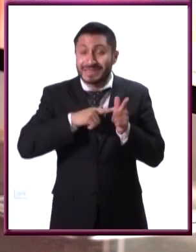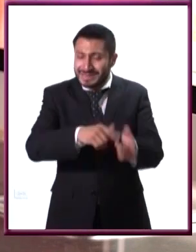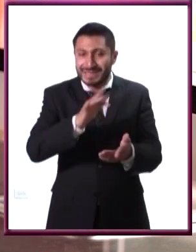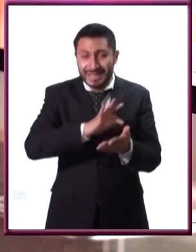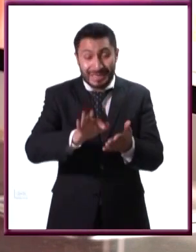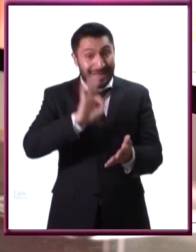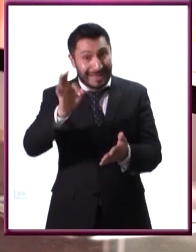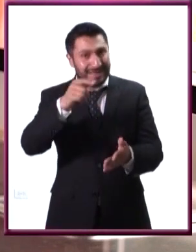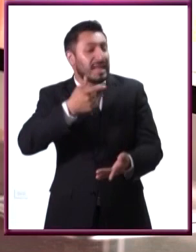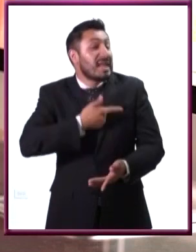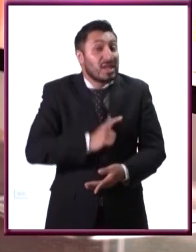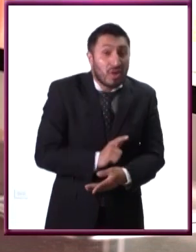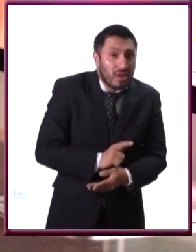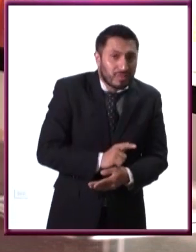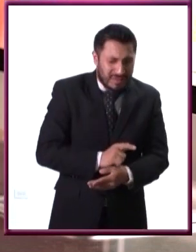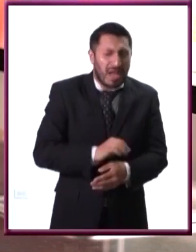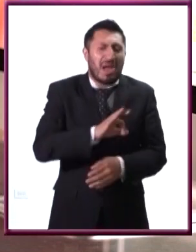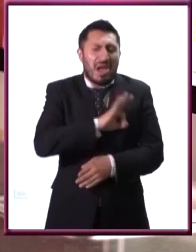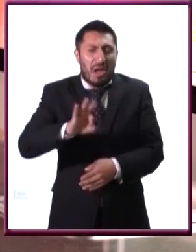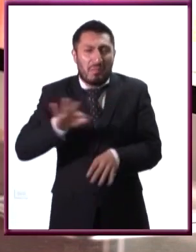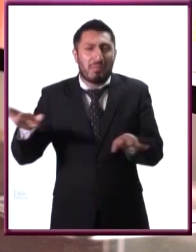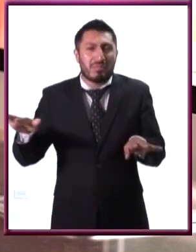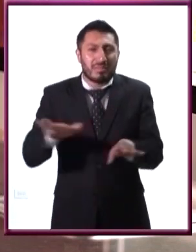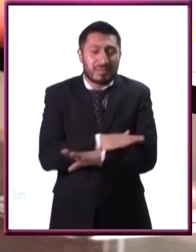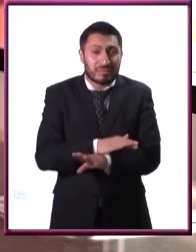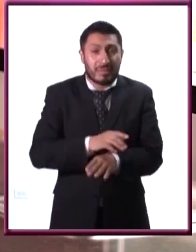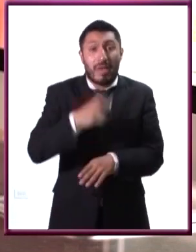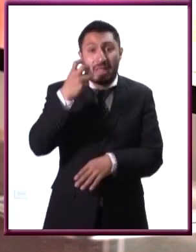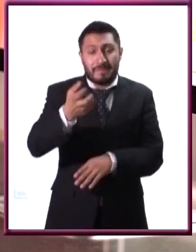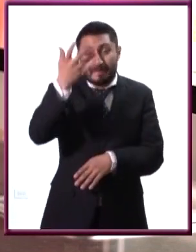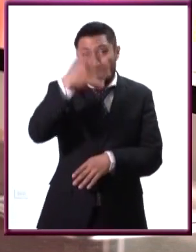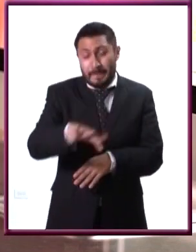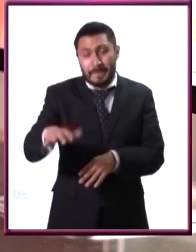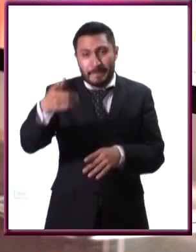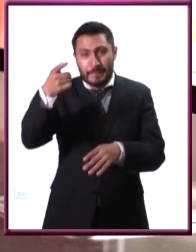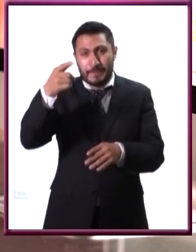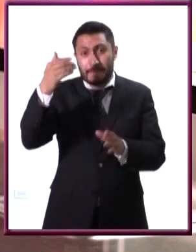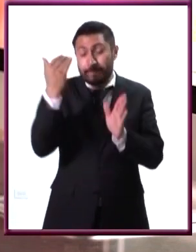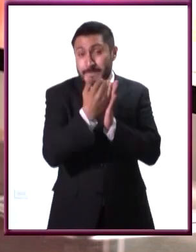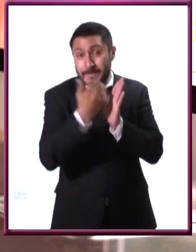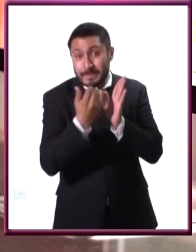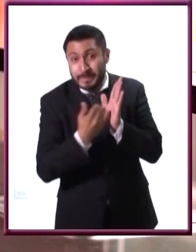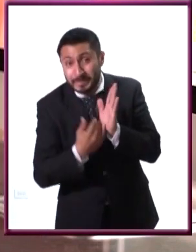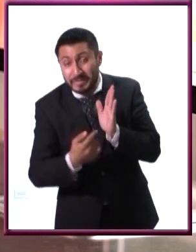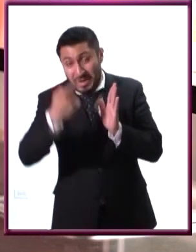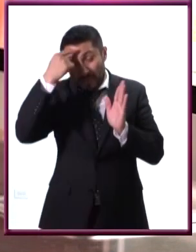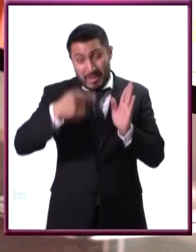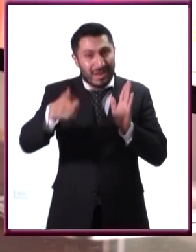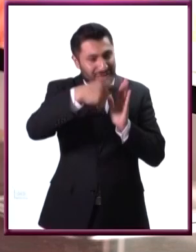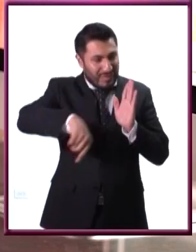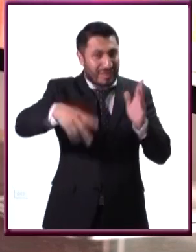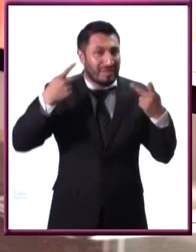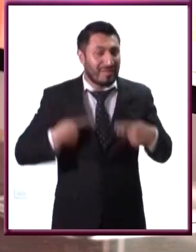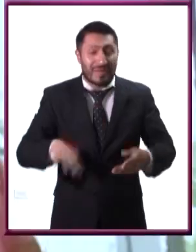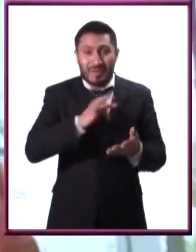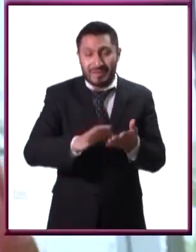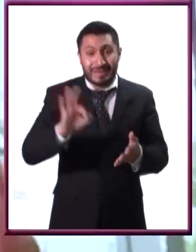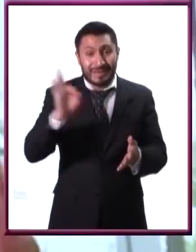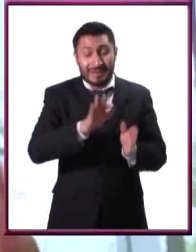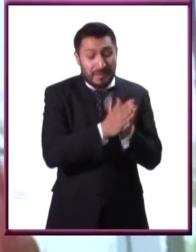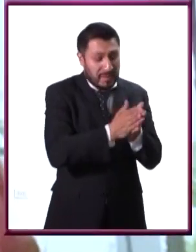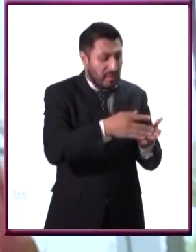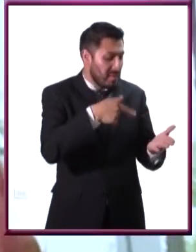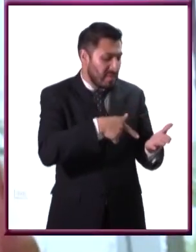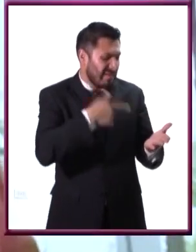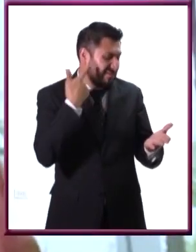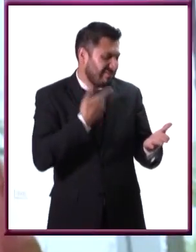leer. Cuando no hay placer en algo, con toda libertad, y ese es uno de los 10 mandamientos de Pennac, de Daniel Pennac, del lector. Cuando